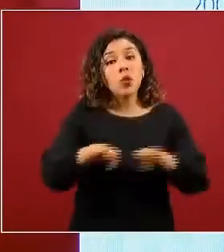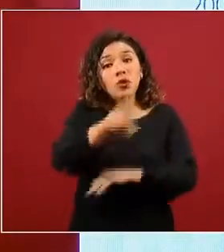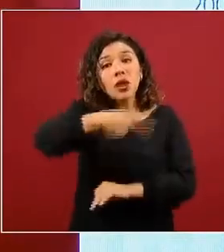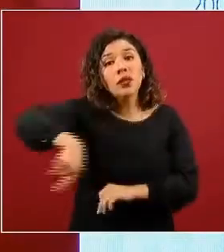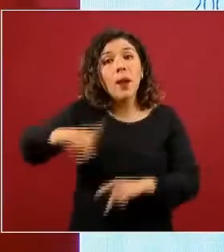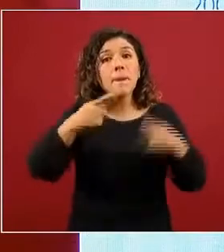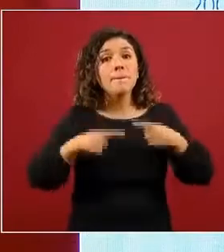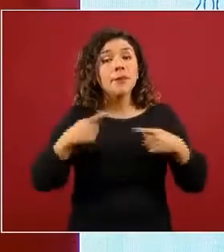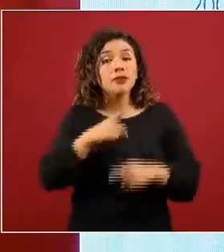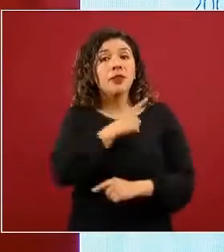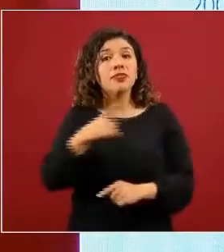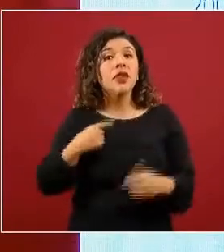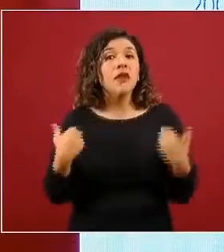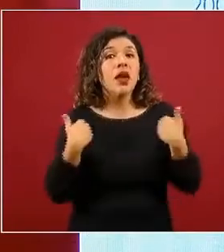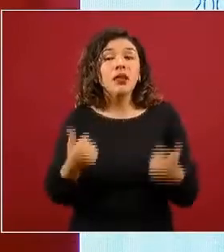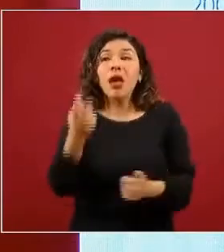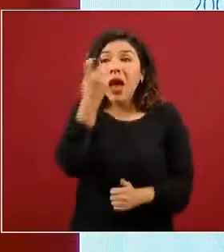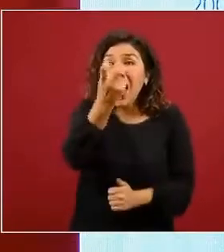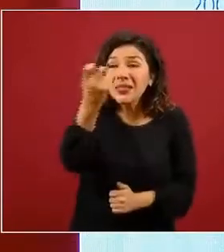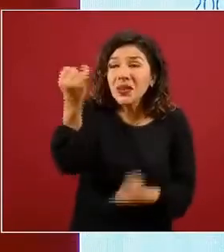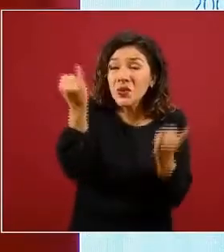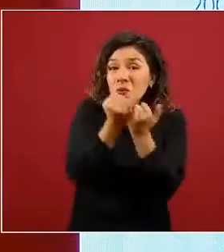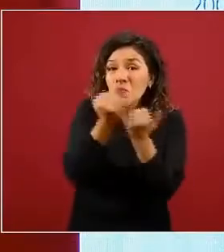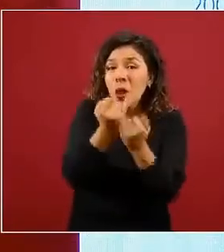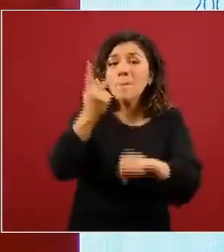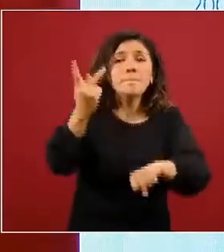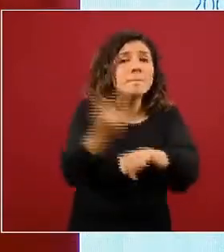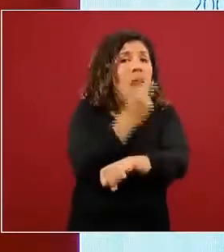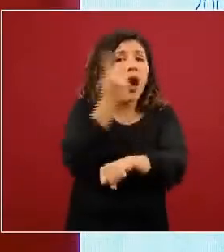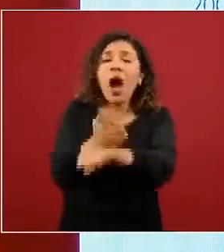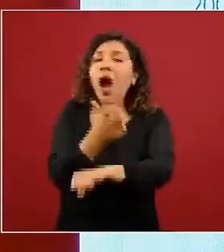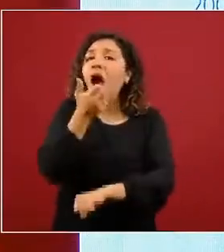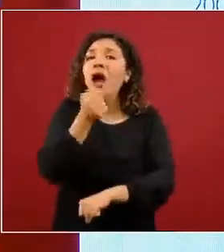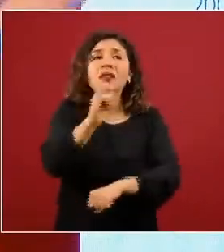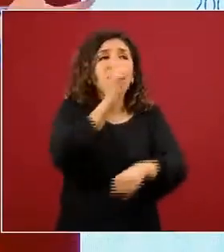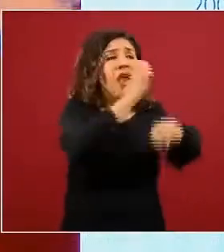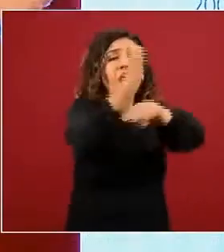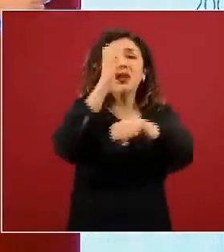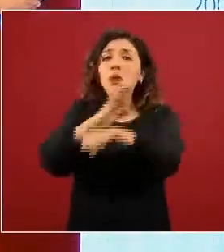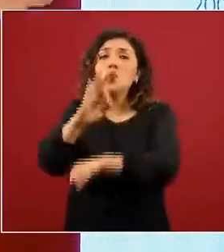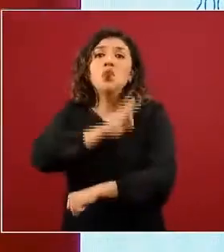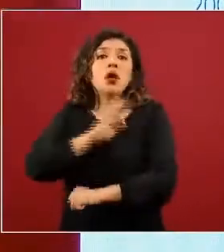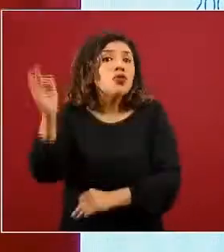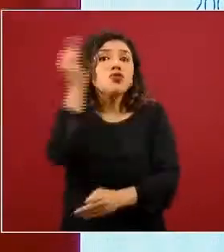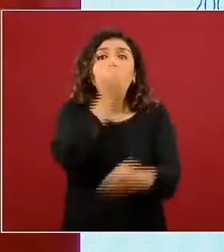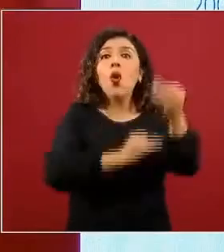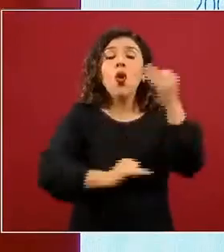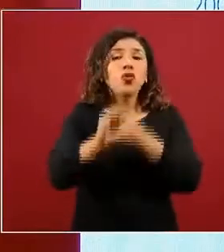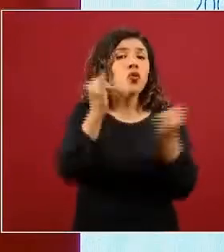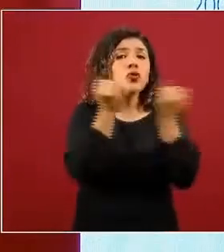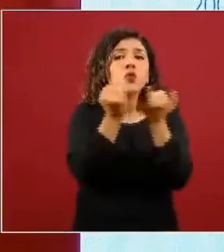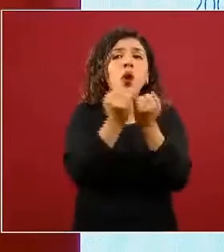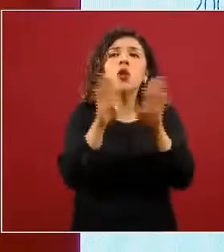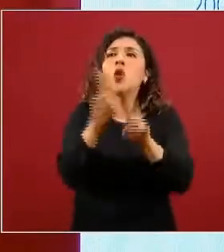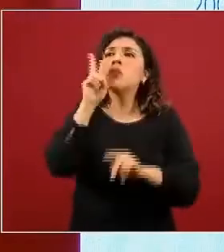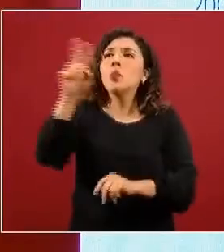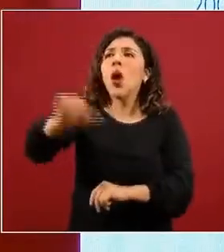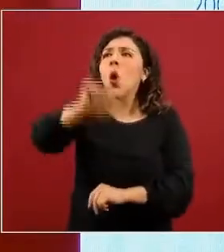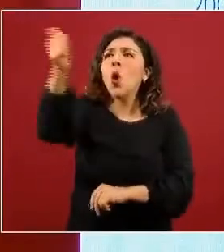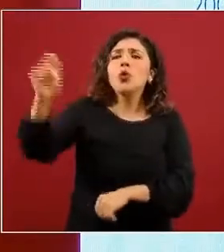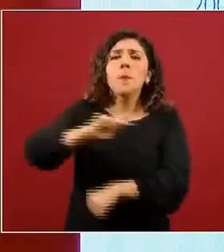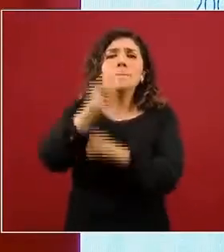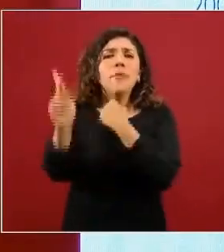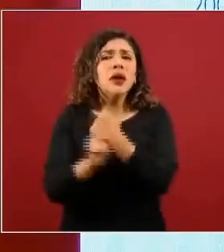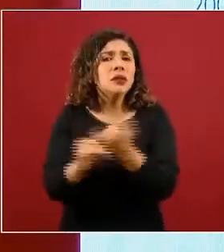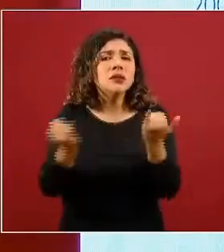claro que este fenómeno lo vamos a estar viendo en muchas entidades federativas, posiblemente en todas, así como se ha visto en muchos